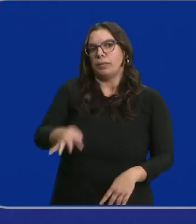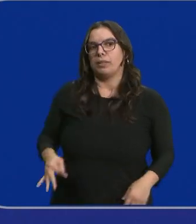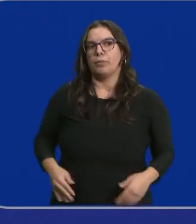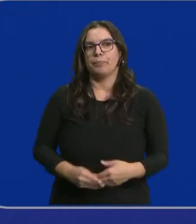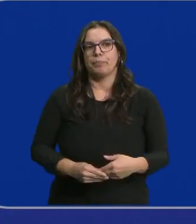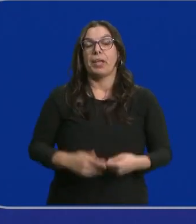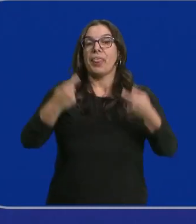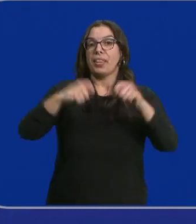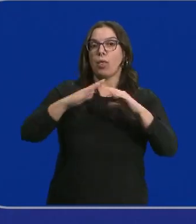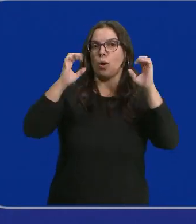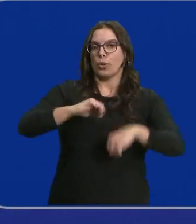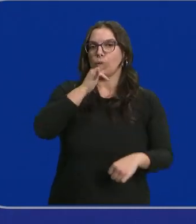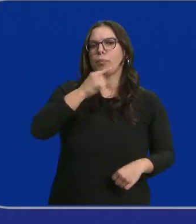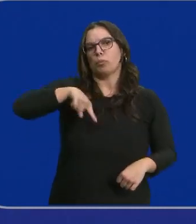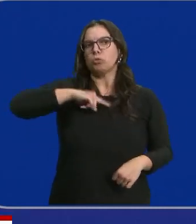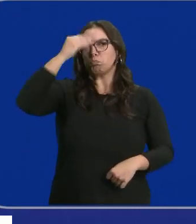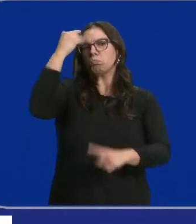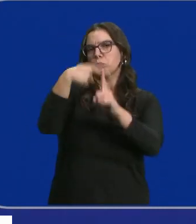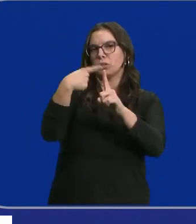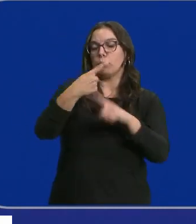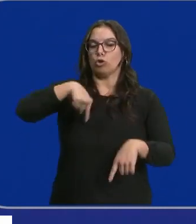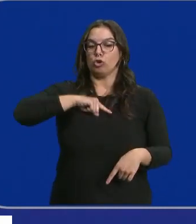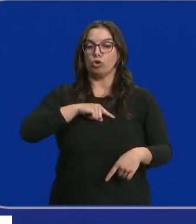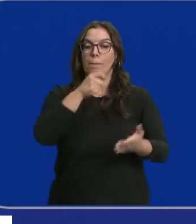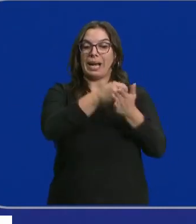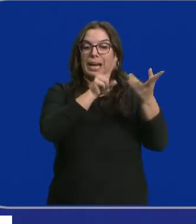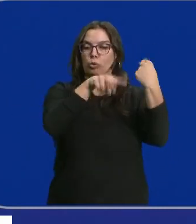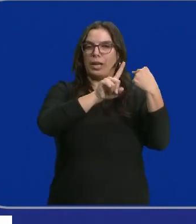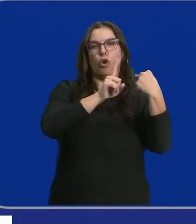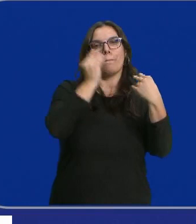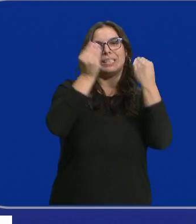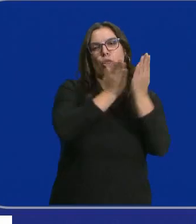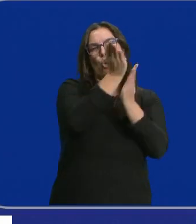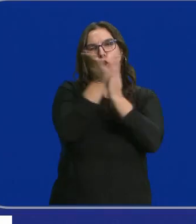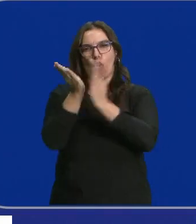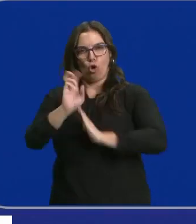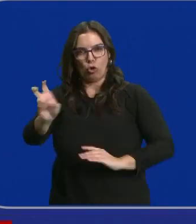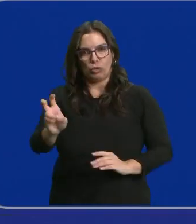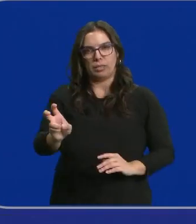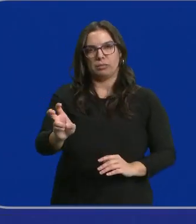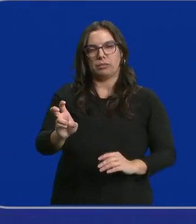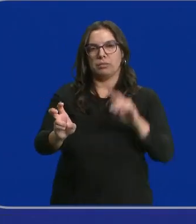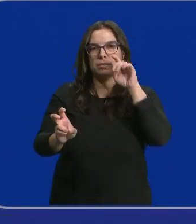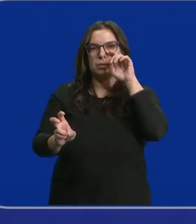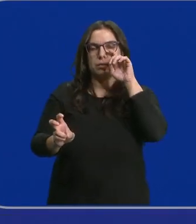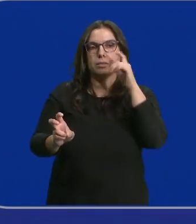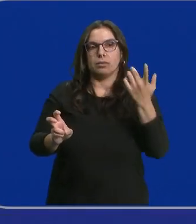No está cerrado todavía, pero somos optimistas. Hemos planteado otras medidas alternativas a ese sistema del pago por uso, como